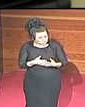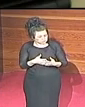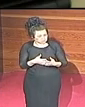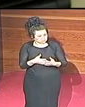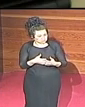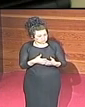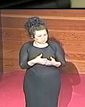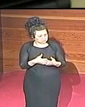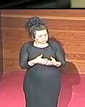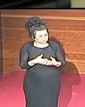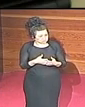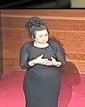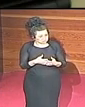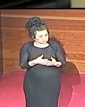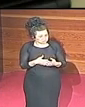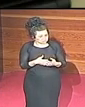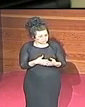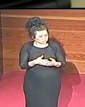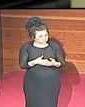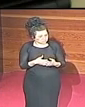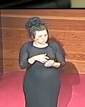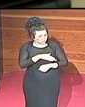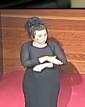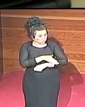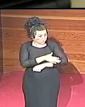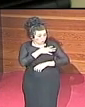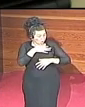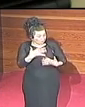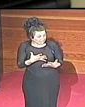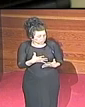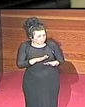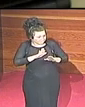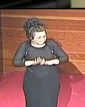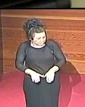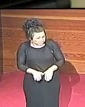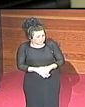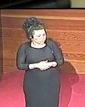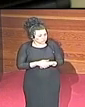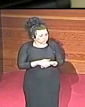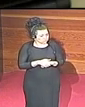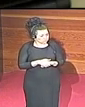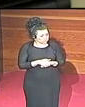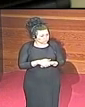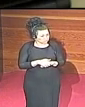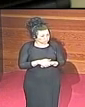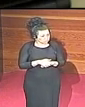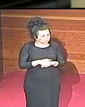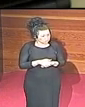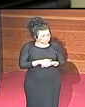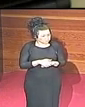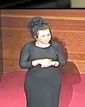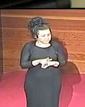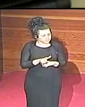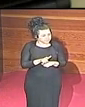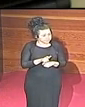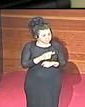bajo el mando del gobierno actual, la liberación de territorios de los partidarios armados de la nazificación, la eliminación de